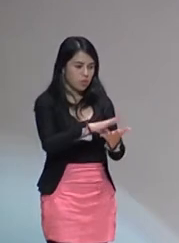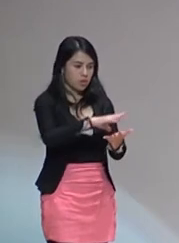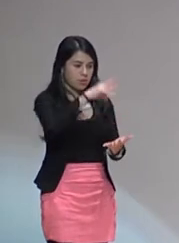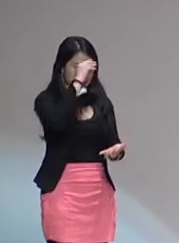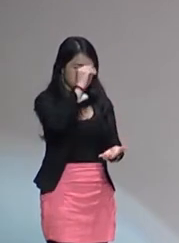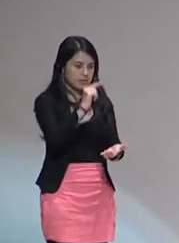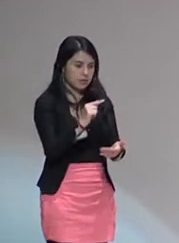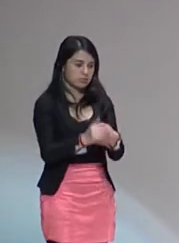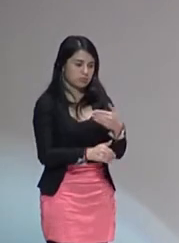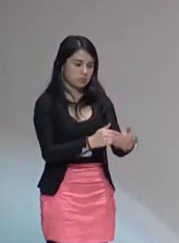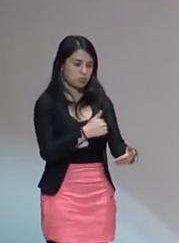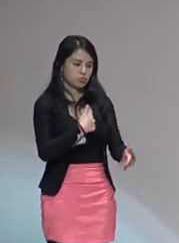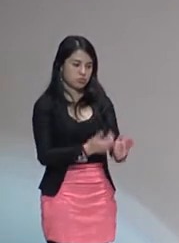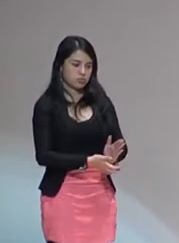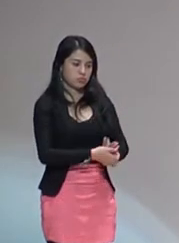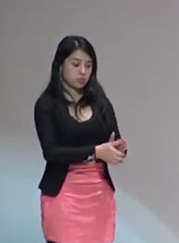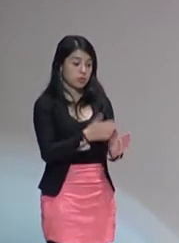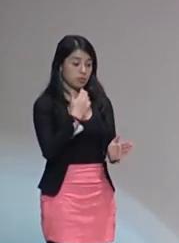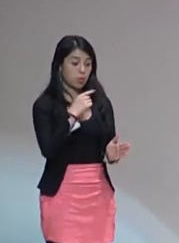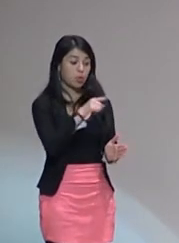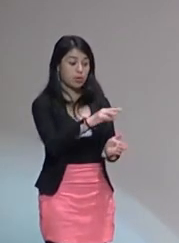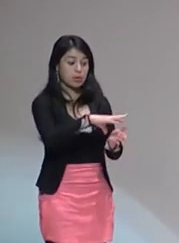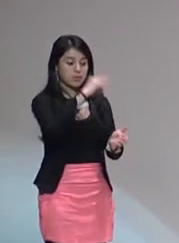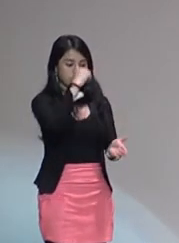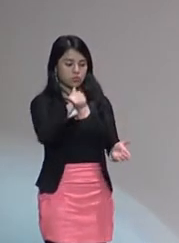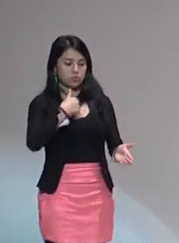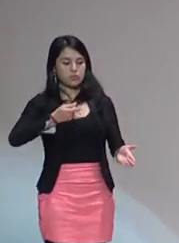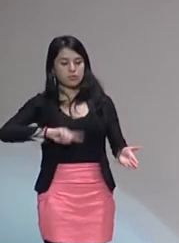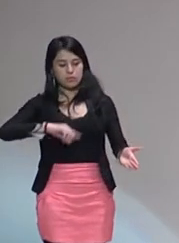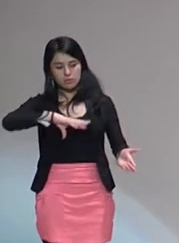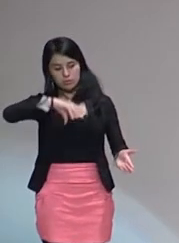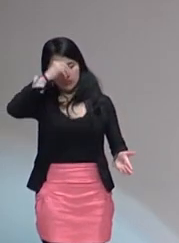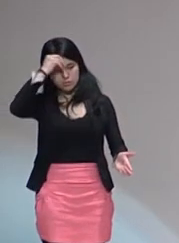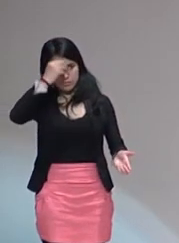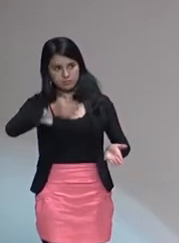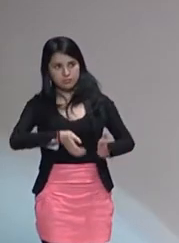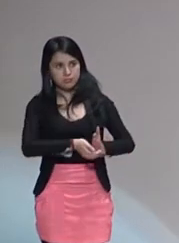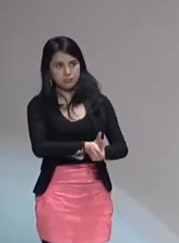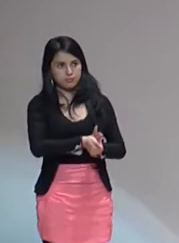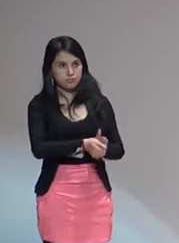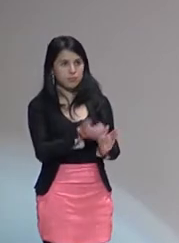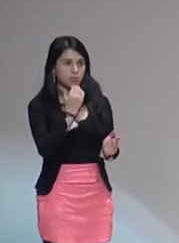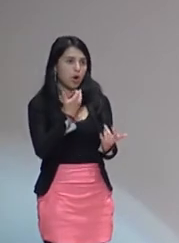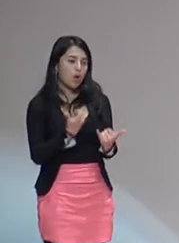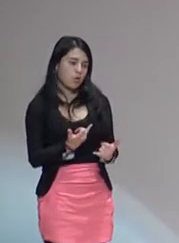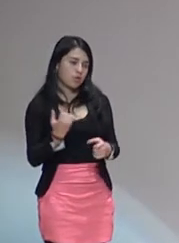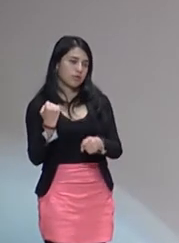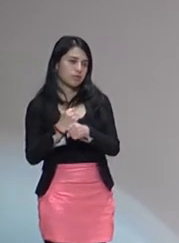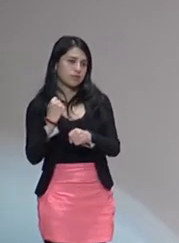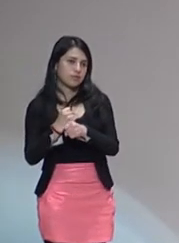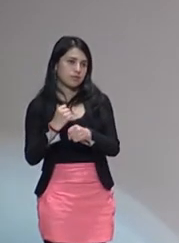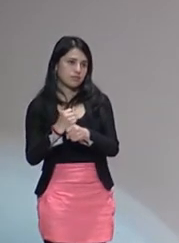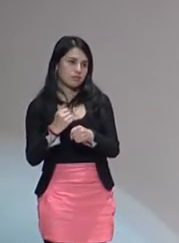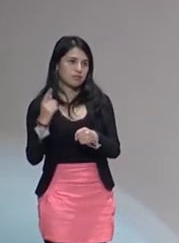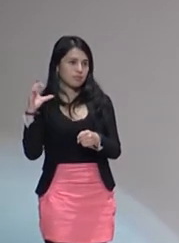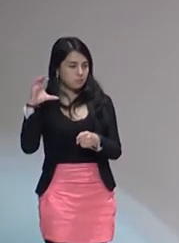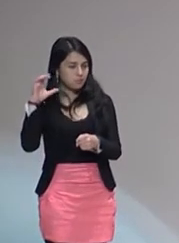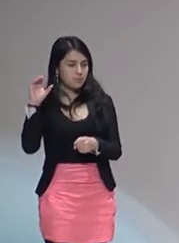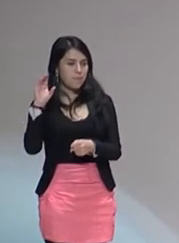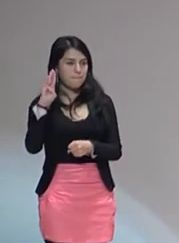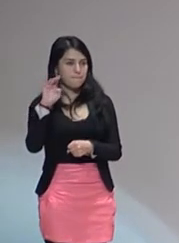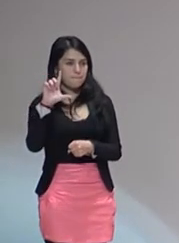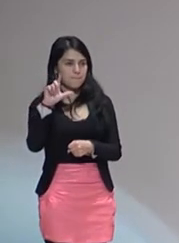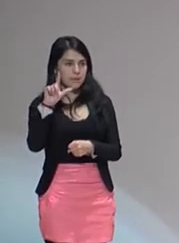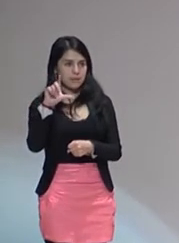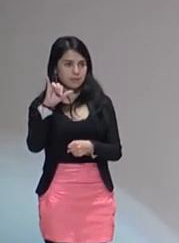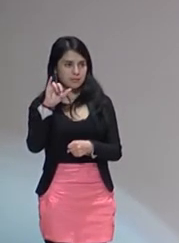aprendizaje. Yo aprendo con ellos. Cuando ahora trabajo con las mujeres refugiadas en Berlín,